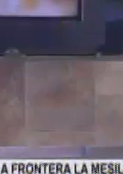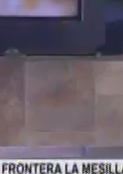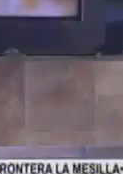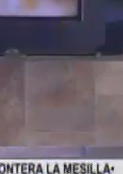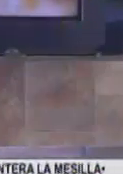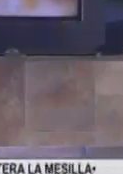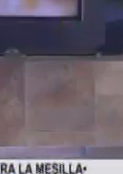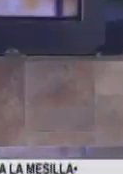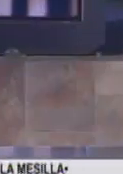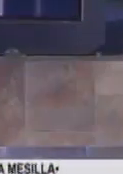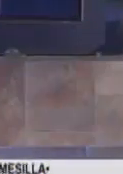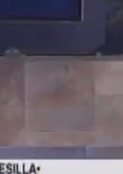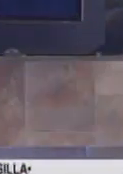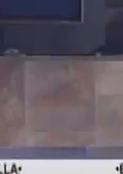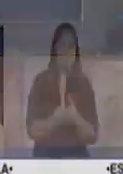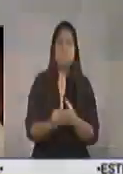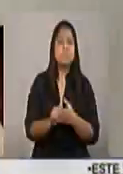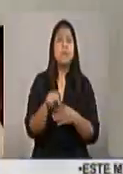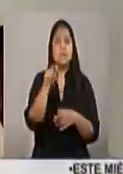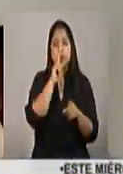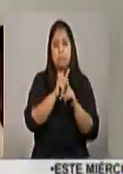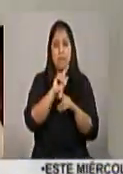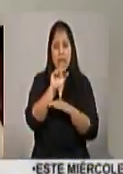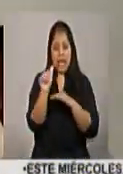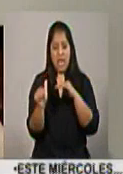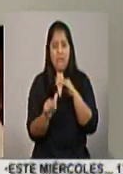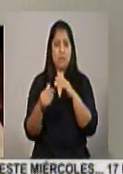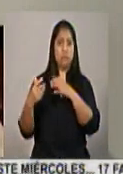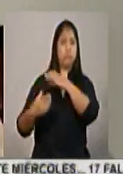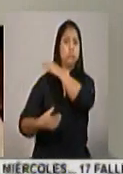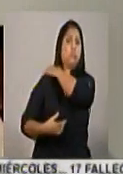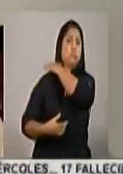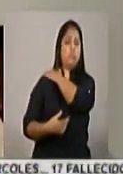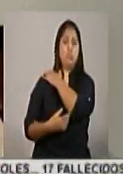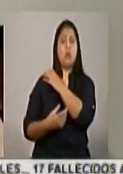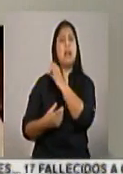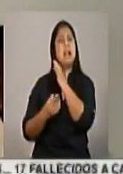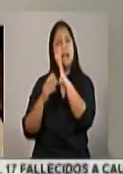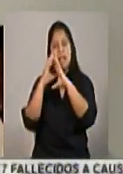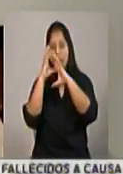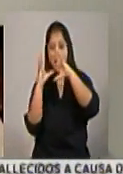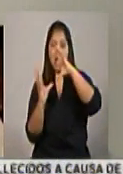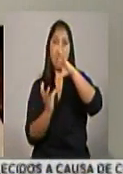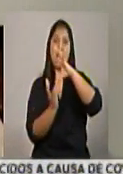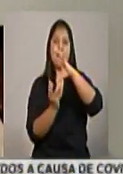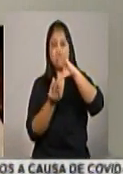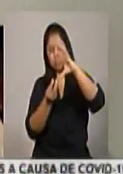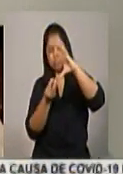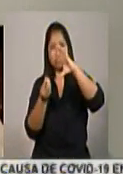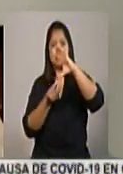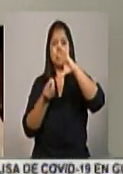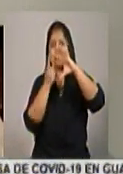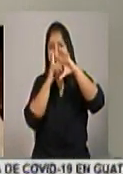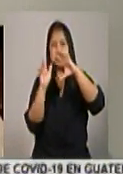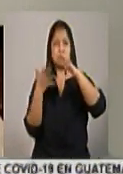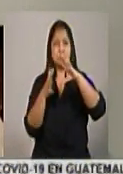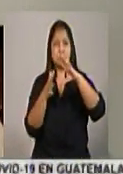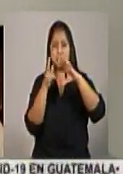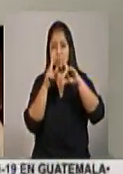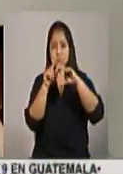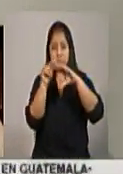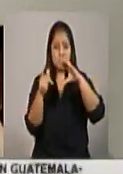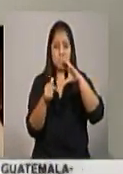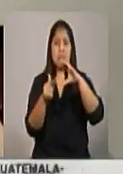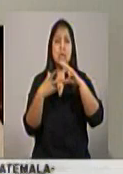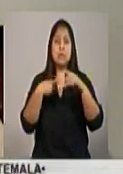El presidente de la República de Guatemala, el doctor Alejandro Yamatei, ya está dando a conocer detalles acerca de su salud en estos momentos